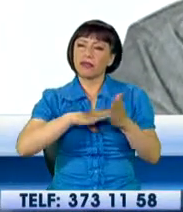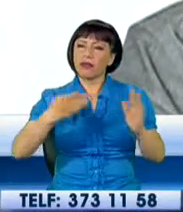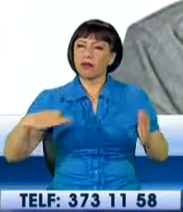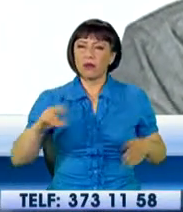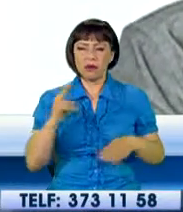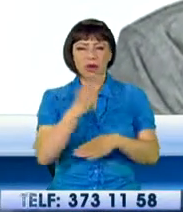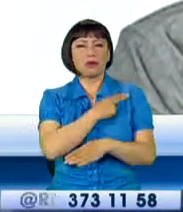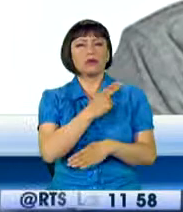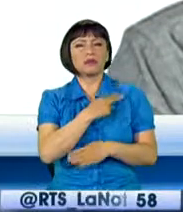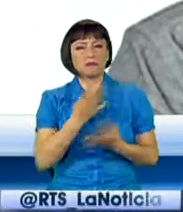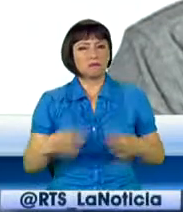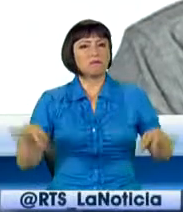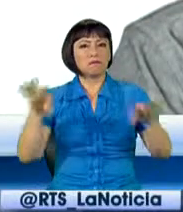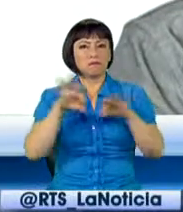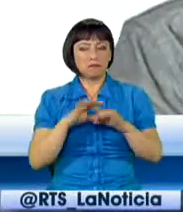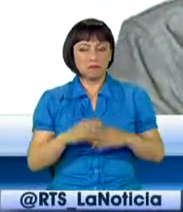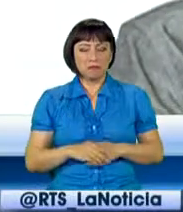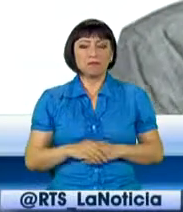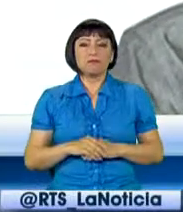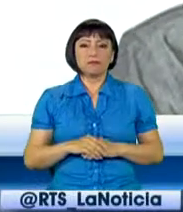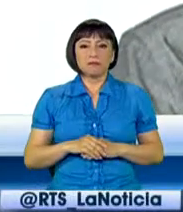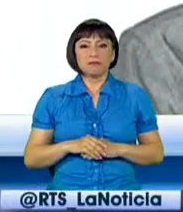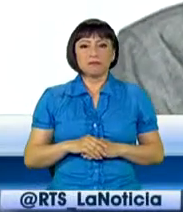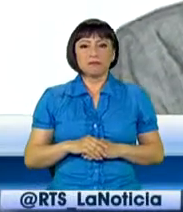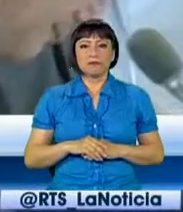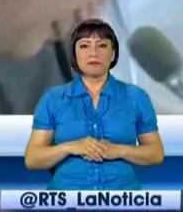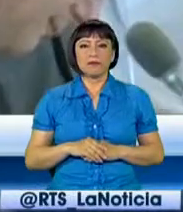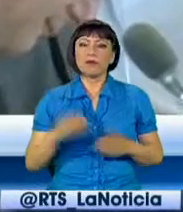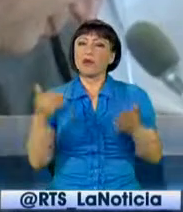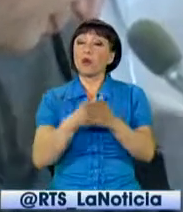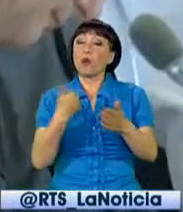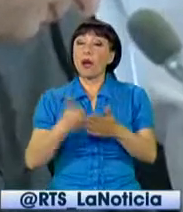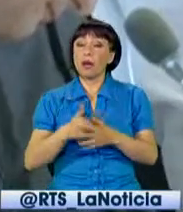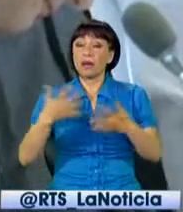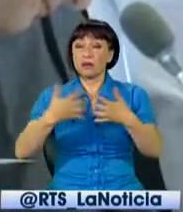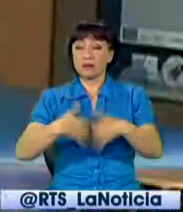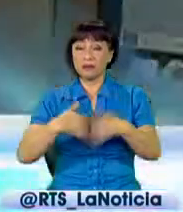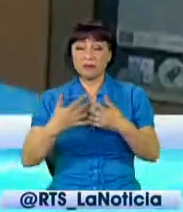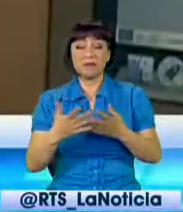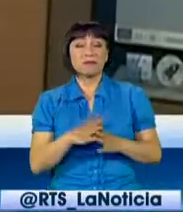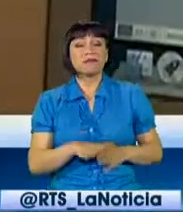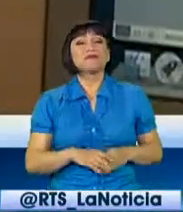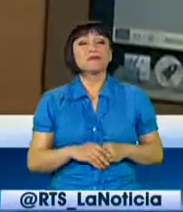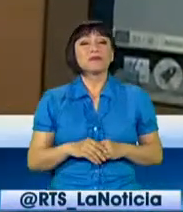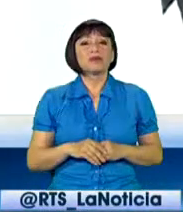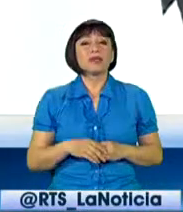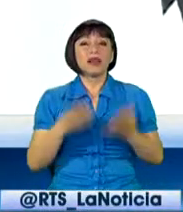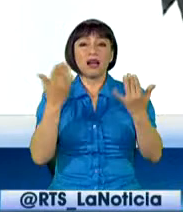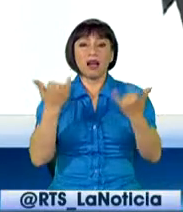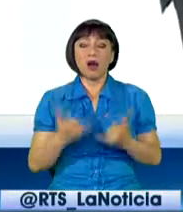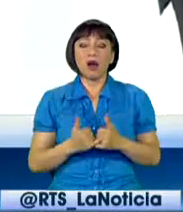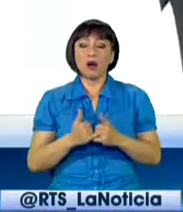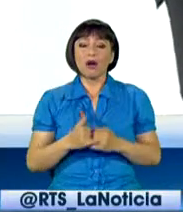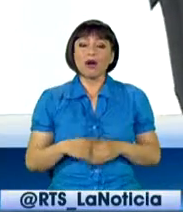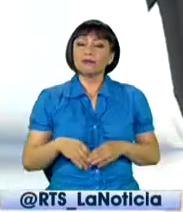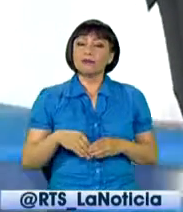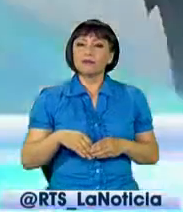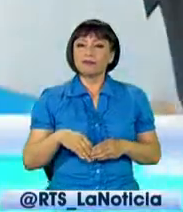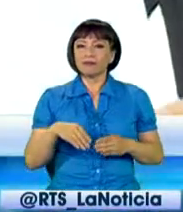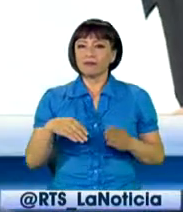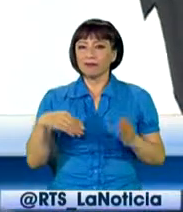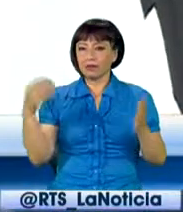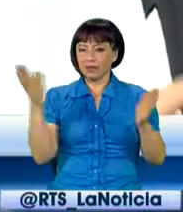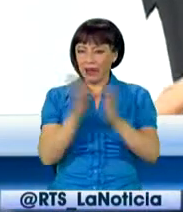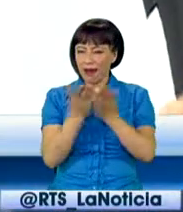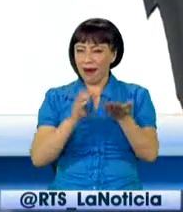no tejidos, en la implementación de nuevas maquinarias. Una de las herramientas será la biblioteca de colores. Una biblioteca sin